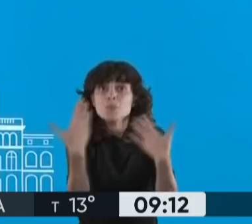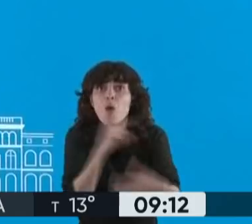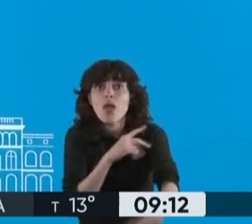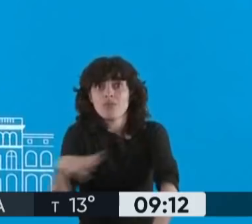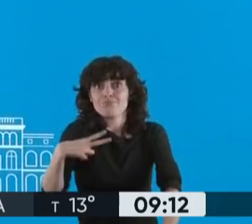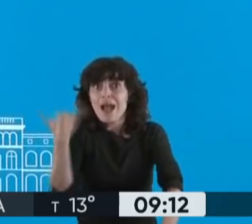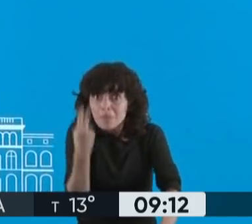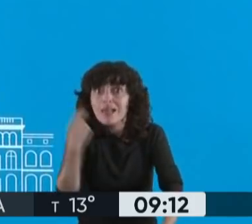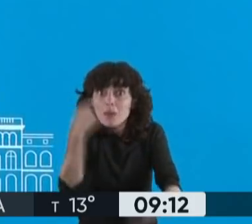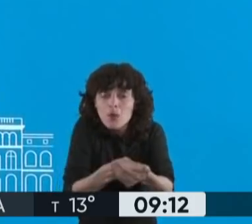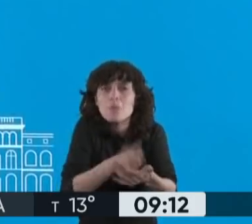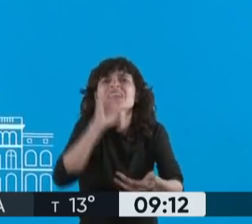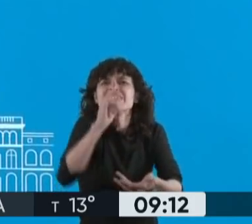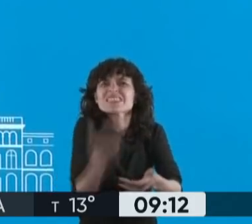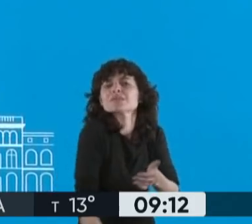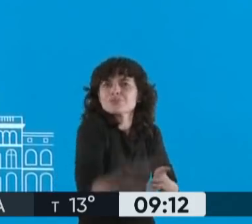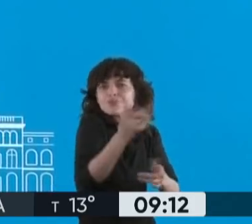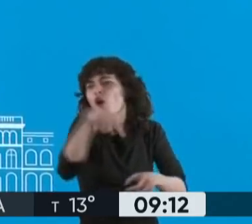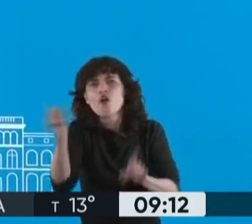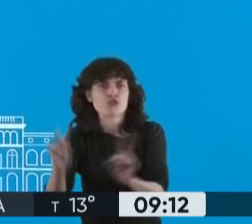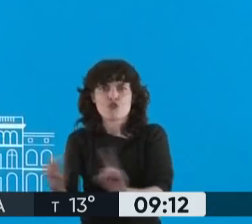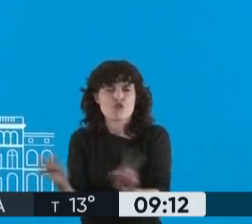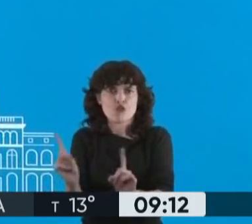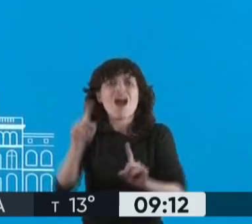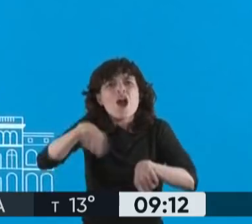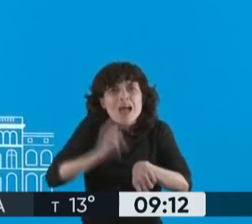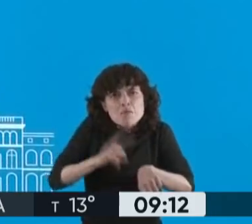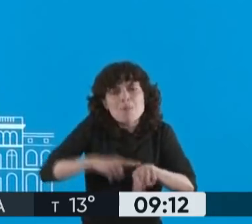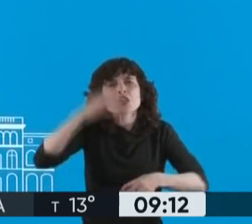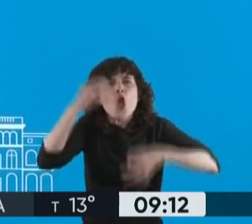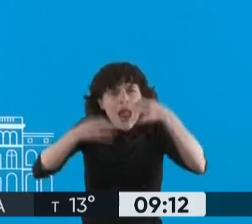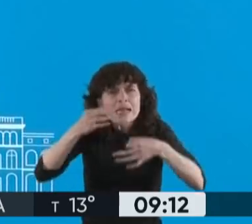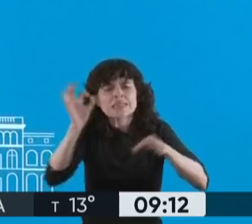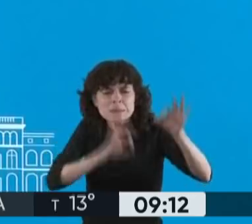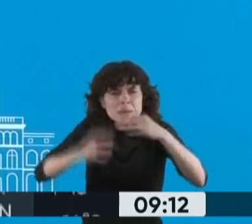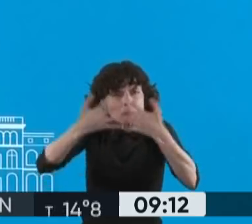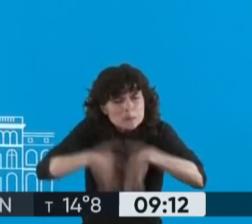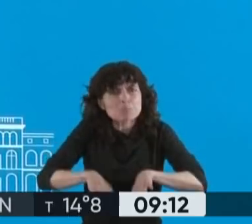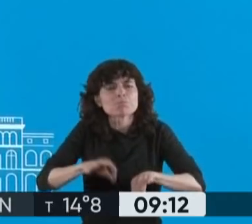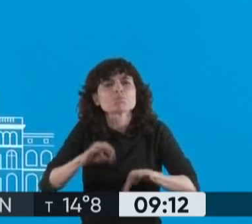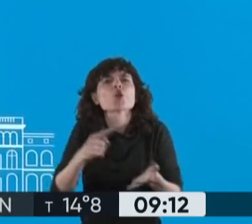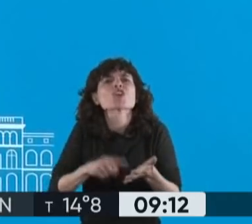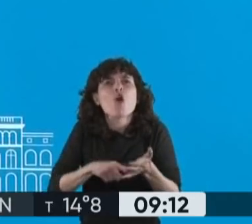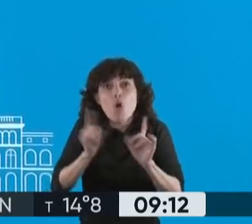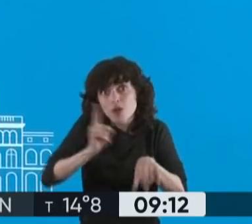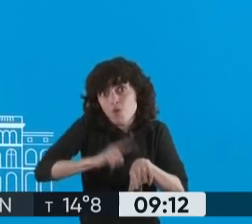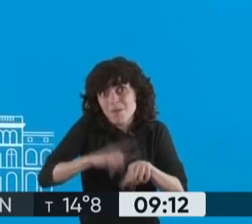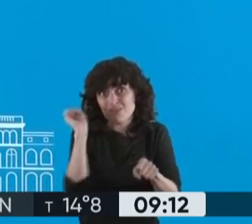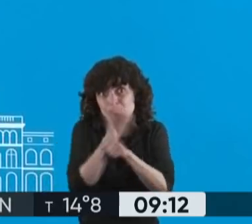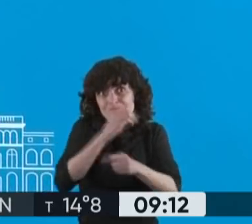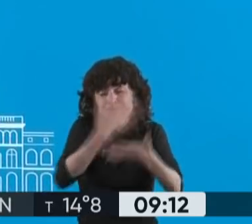los impuestos más progresivos son impuestos que se están analizando. De hecho, parte del acuerdo que está en discusión hoy en el